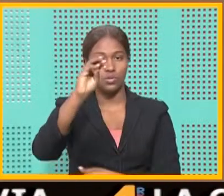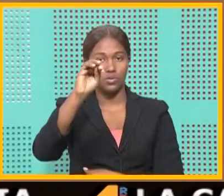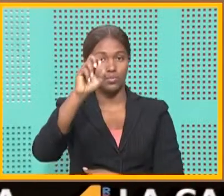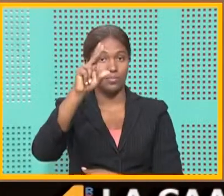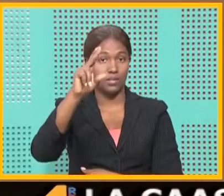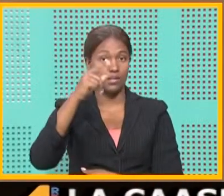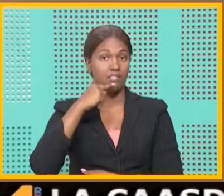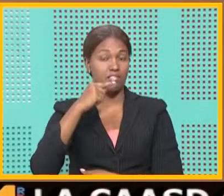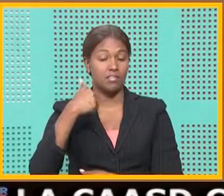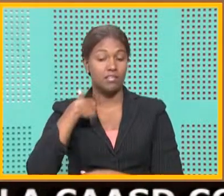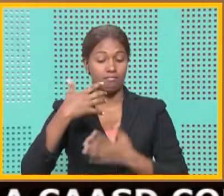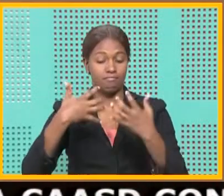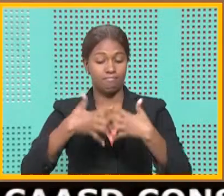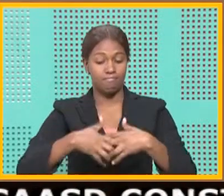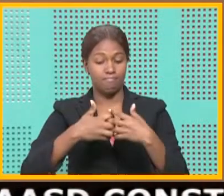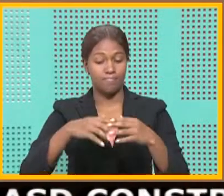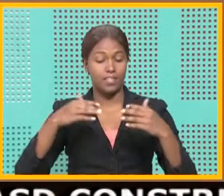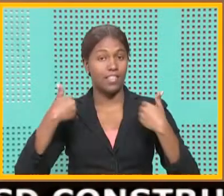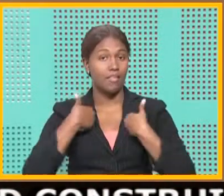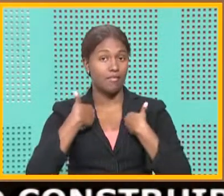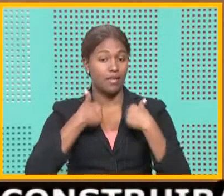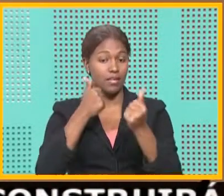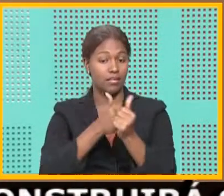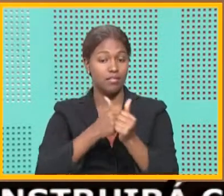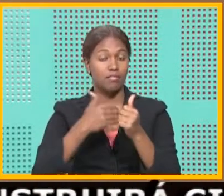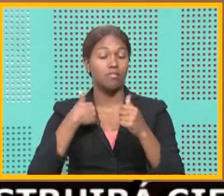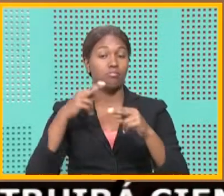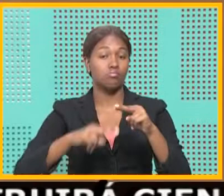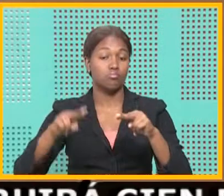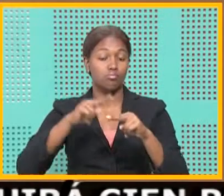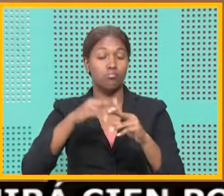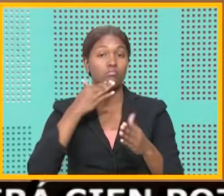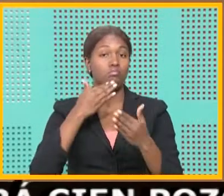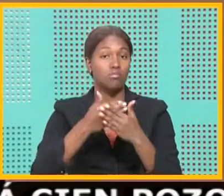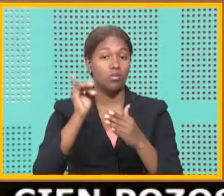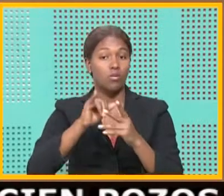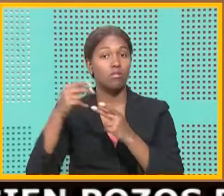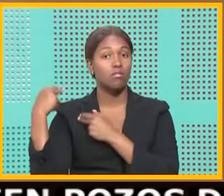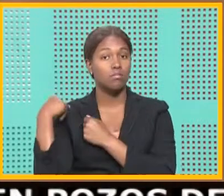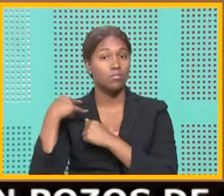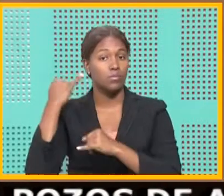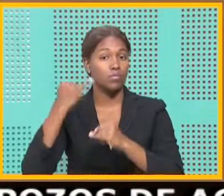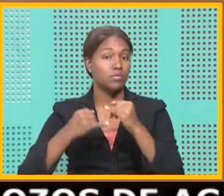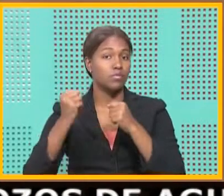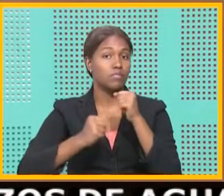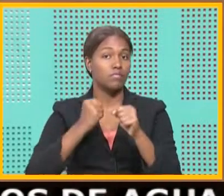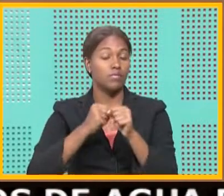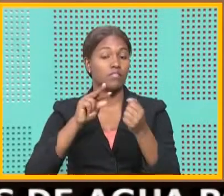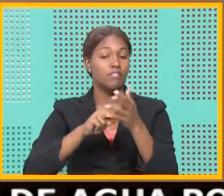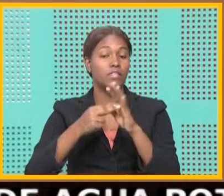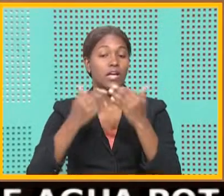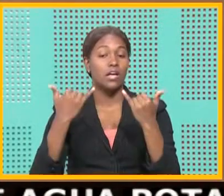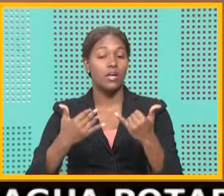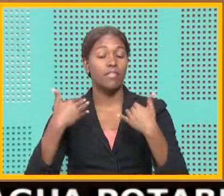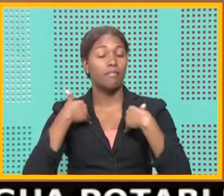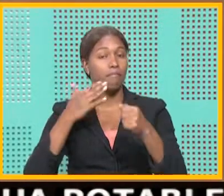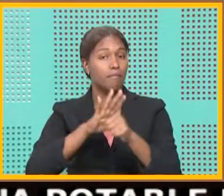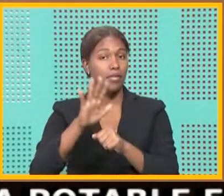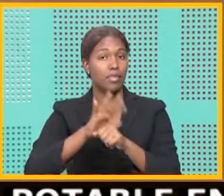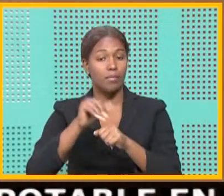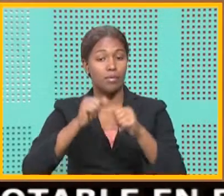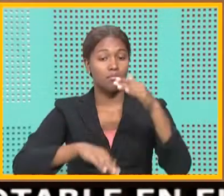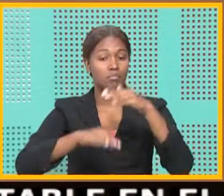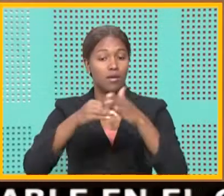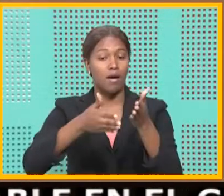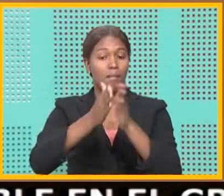manifestó que la industria avícola ha mantenido un crecimiento sostenido y responsable en los últimos años y que actualmente tiene la capacidad de superar